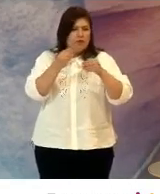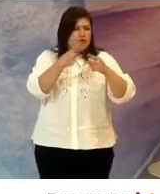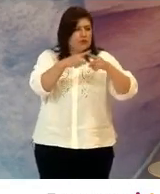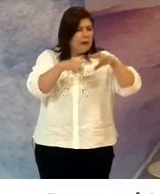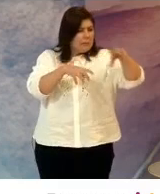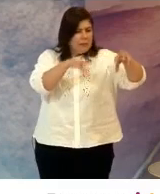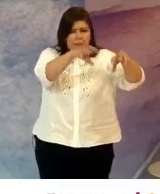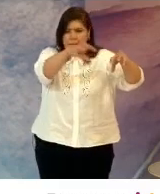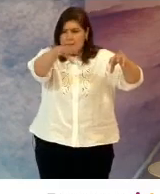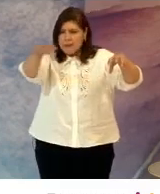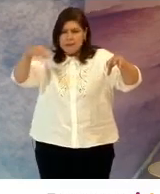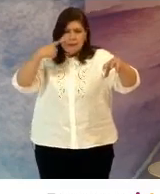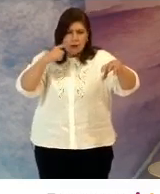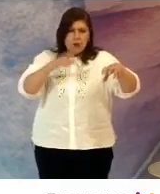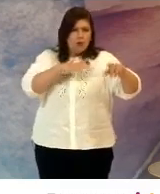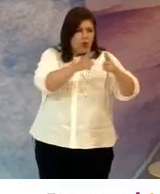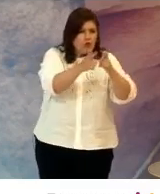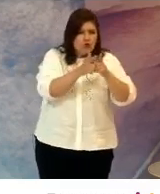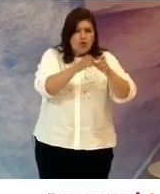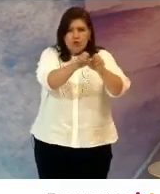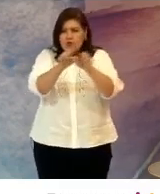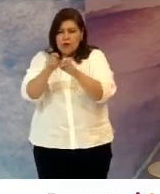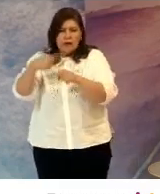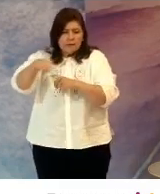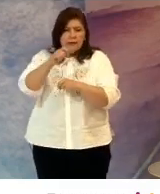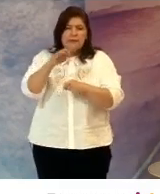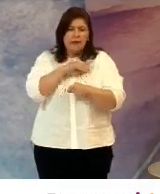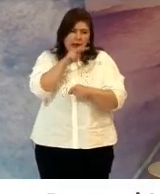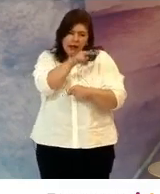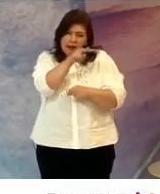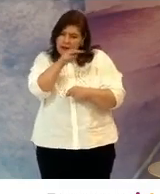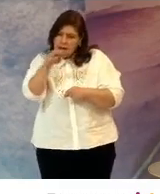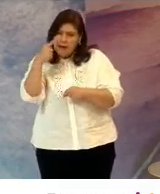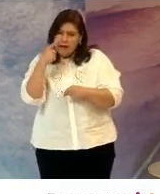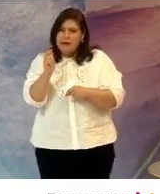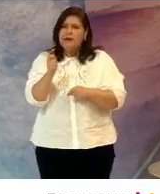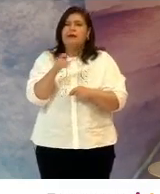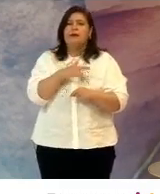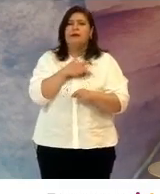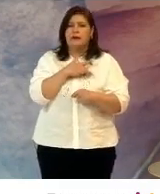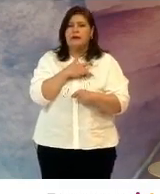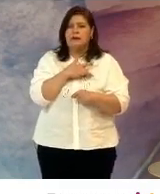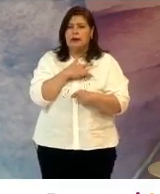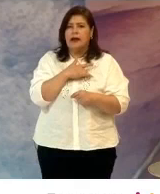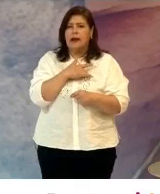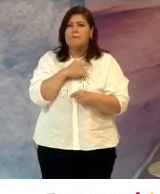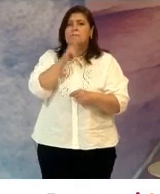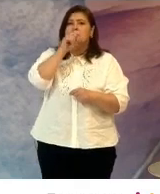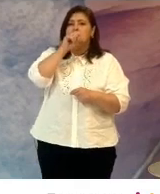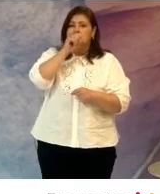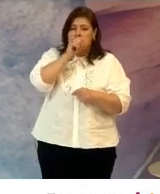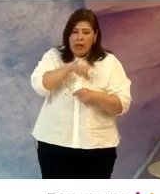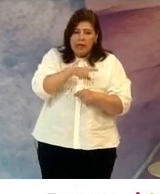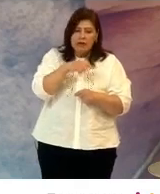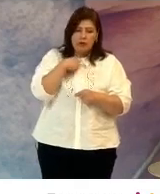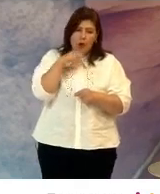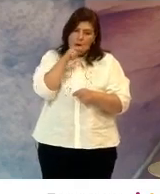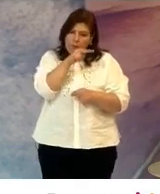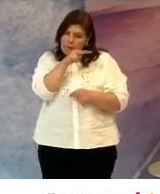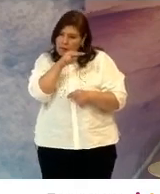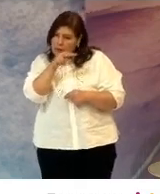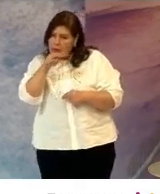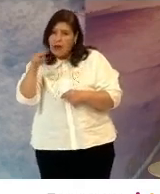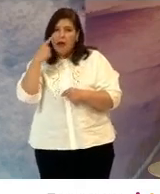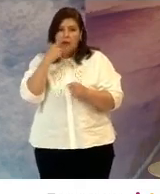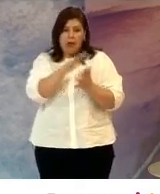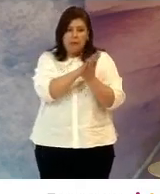muchas zonas, y lo que veo en todos los sectores y sistemas aquí es básicamente la misma transición, que es la